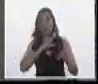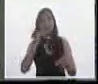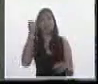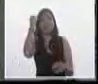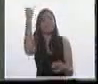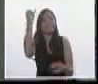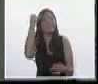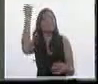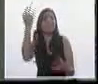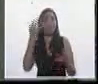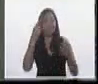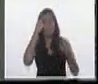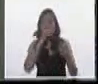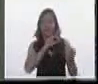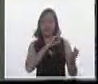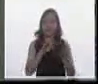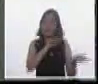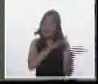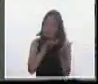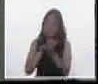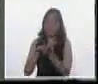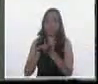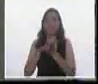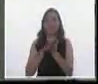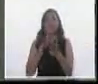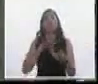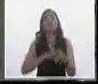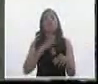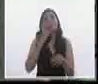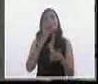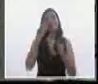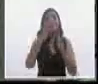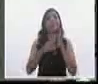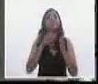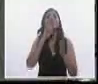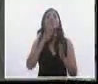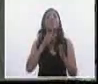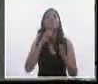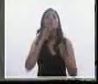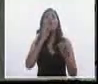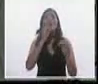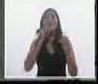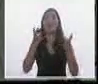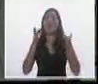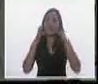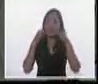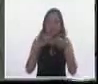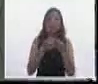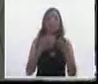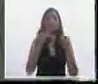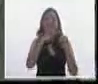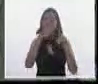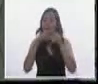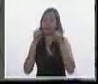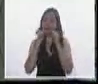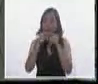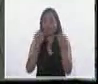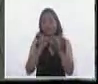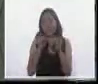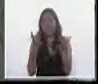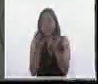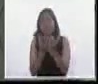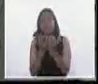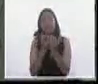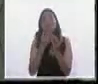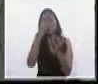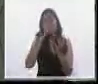públicas adecuadas que pueden resolver este problema y es ahí donde surge luego las organizaciones de la sociedad civil para tratar de